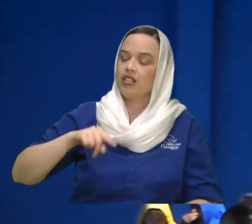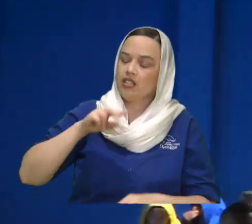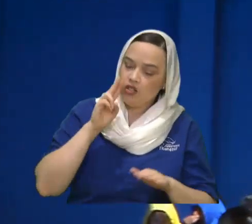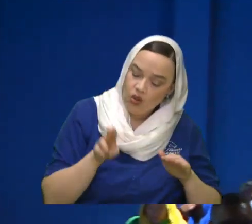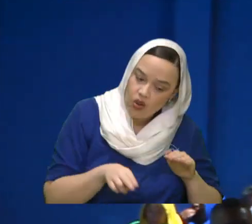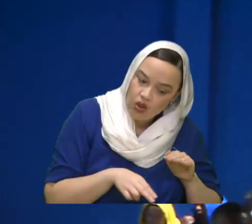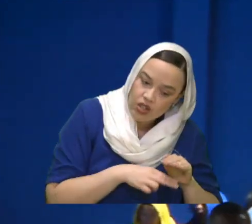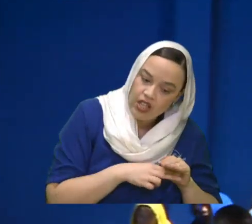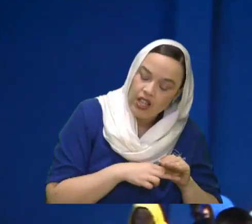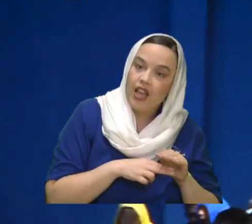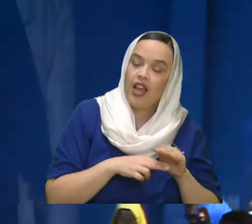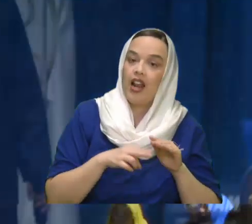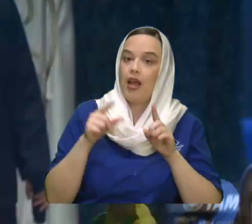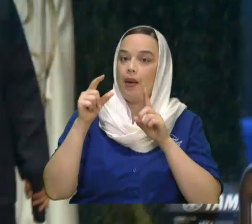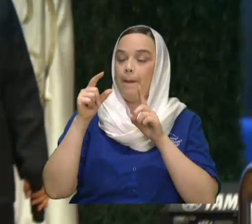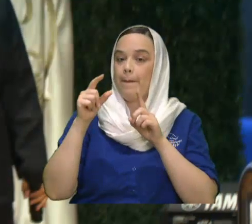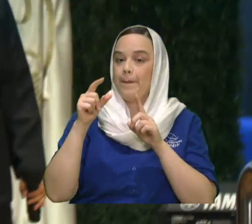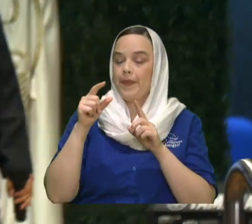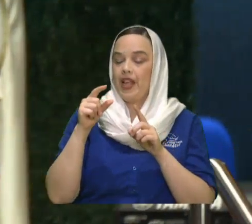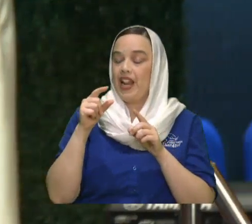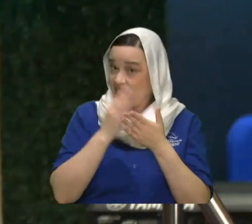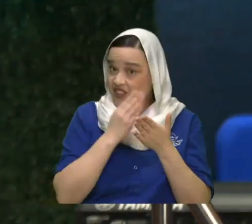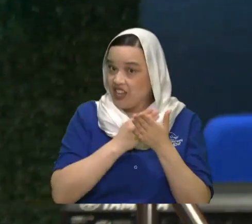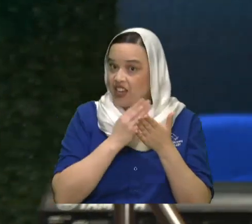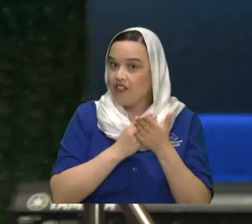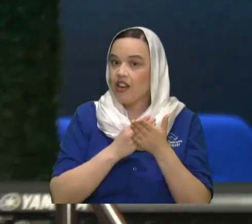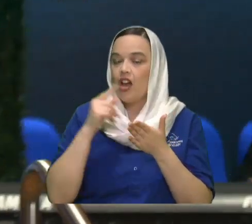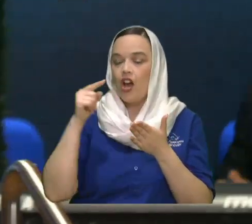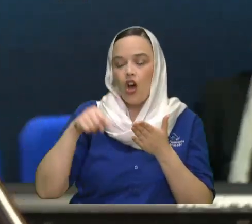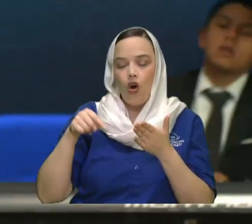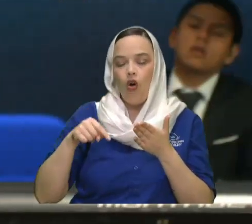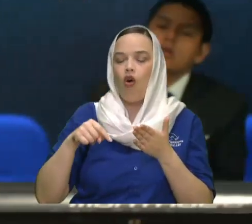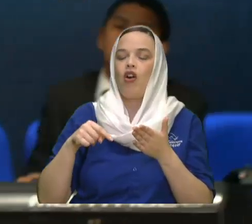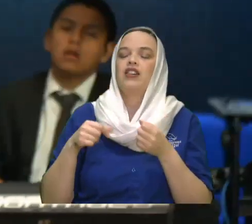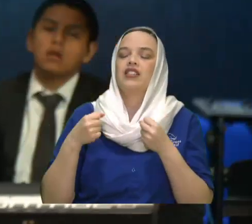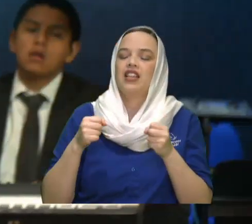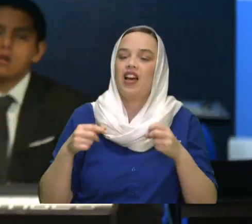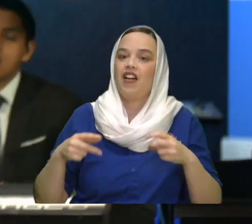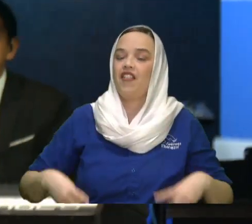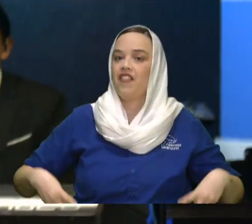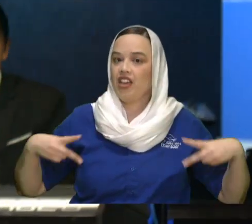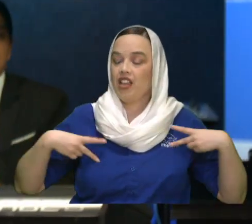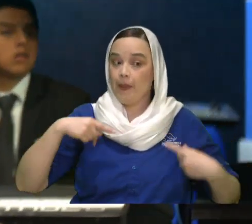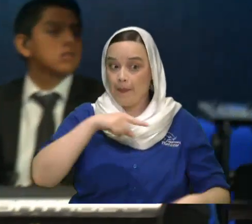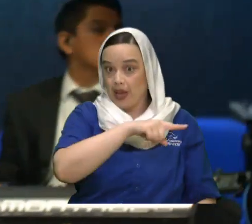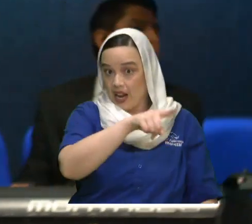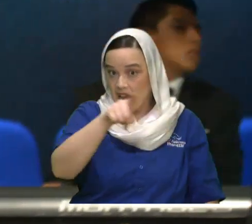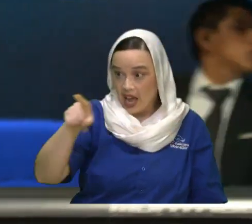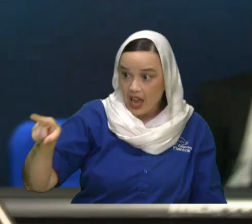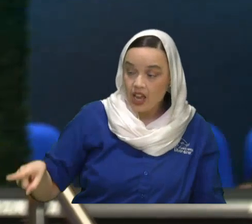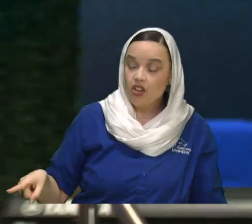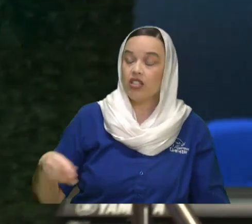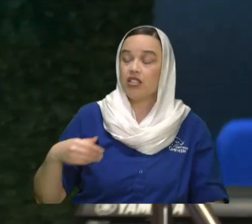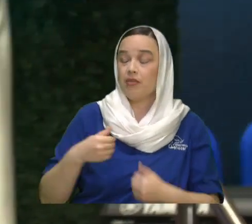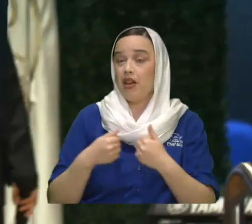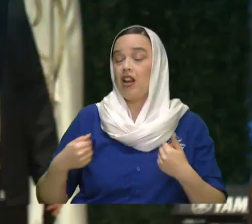en la parábola del hijo pródigo hoy se haga un ramo para aquellos mis hermanos que se habían apartado de